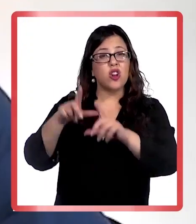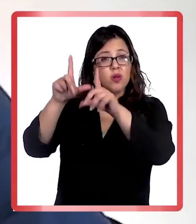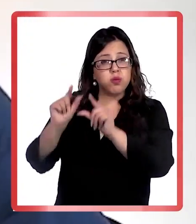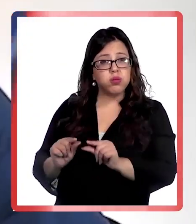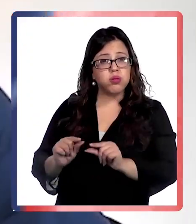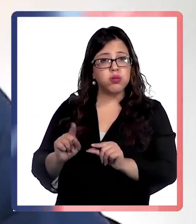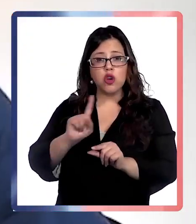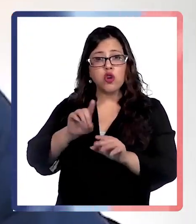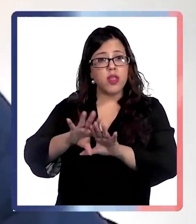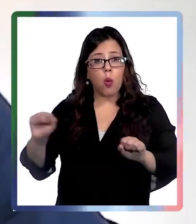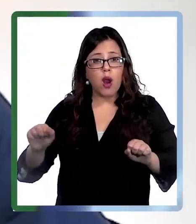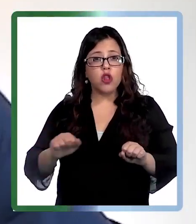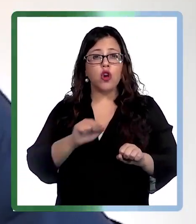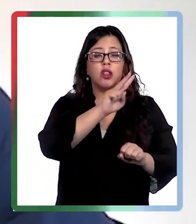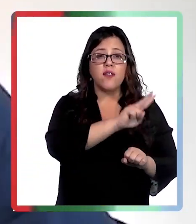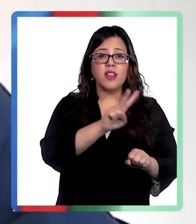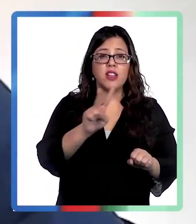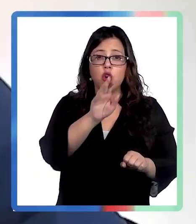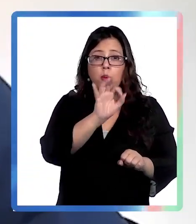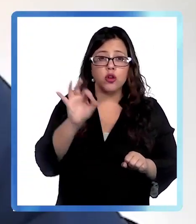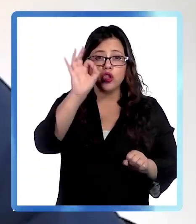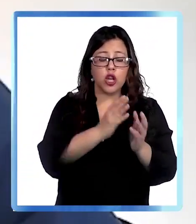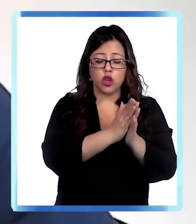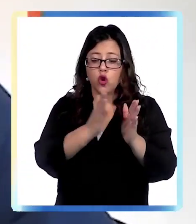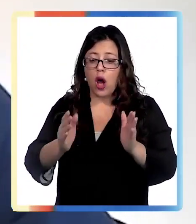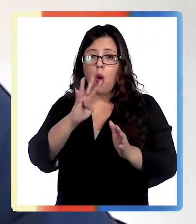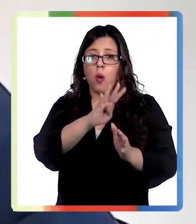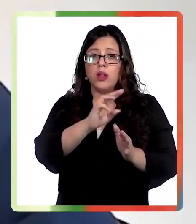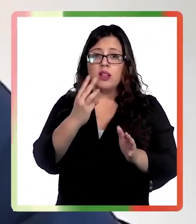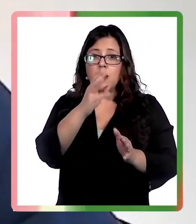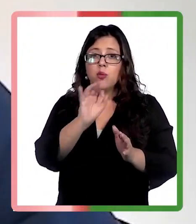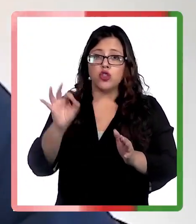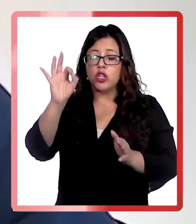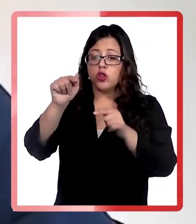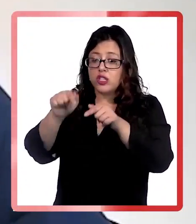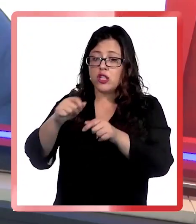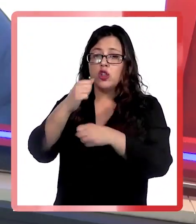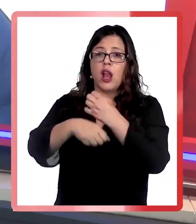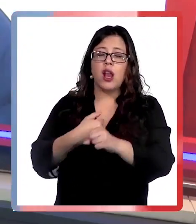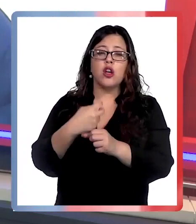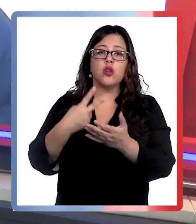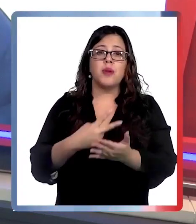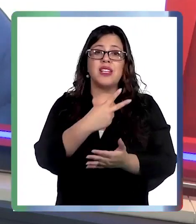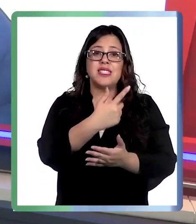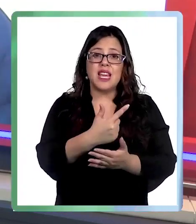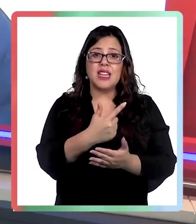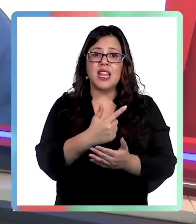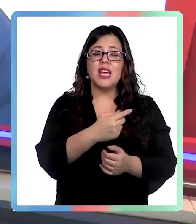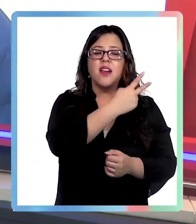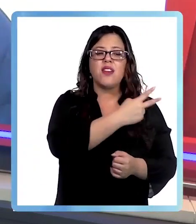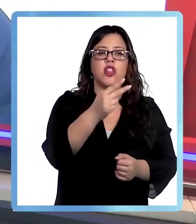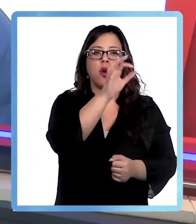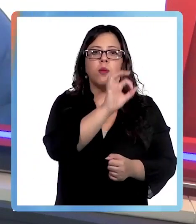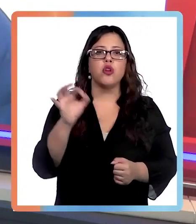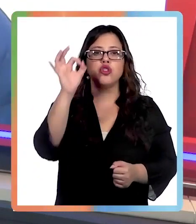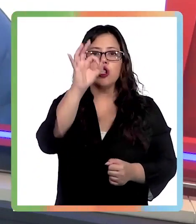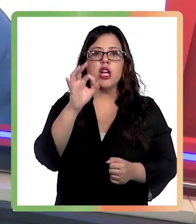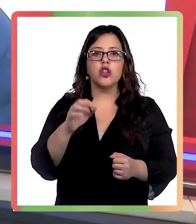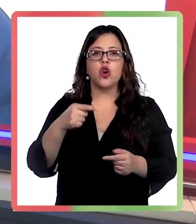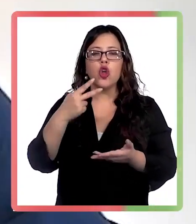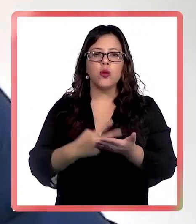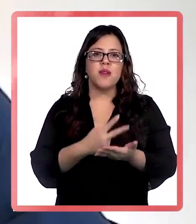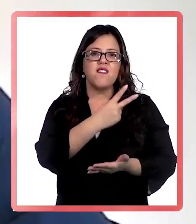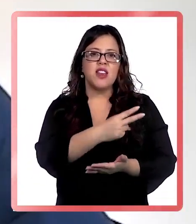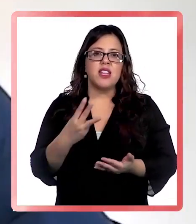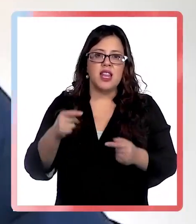43%, el 43% del 2007 y el 22% del 2023, donde también hay una importante diferencia, tiene